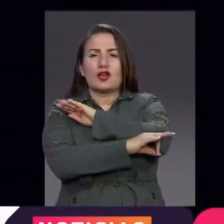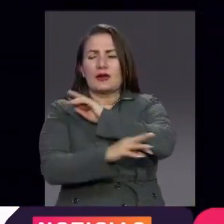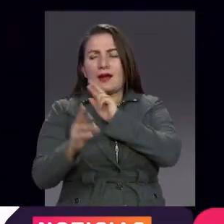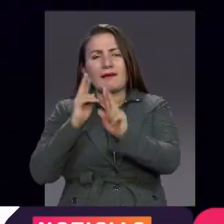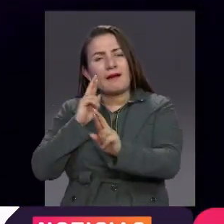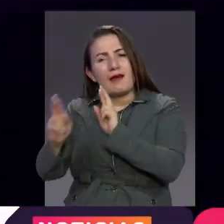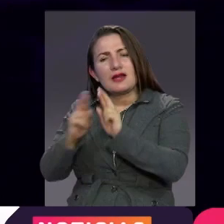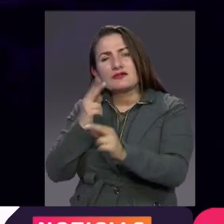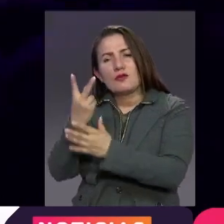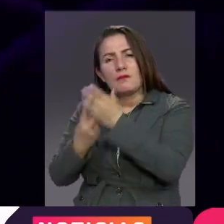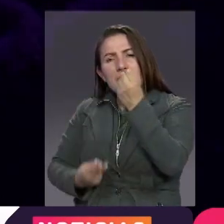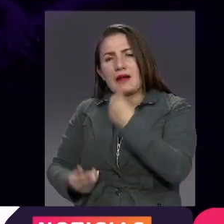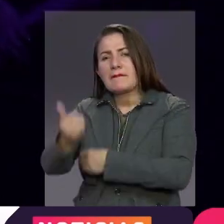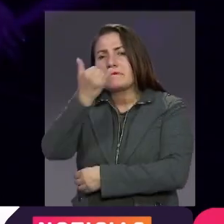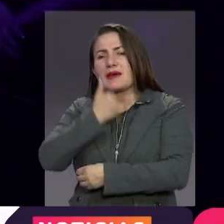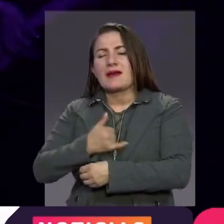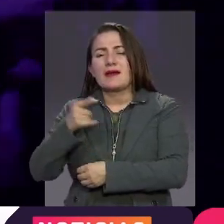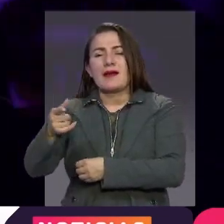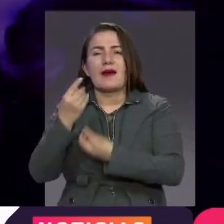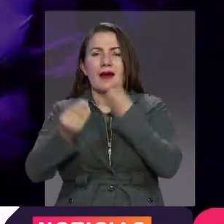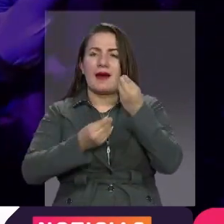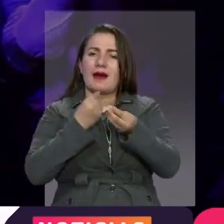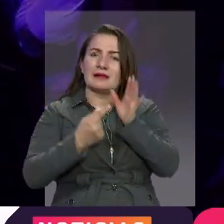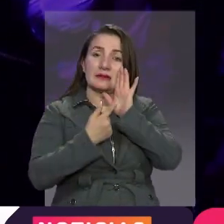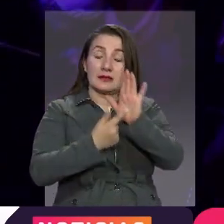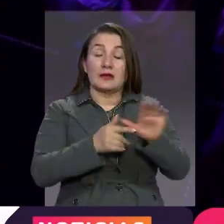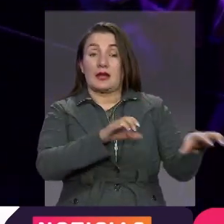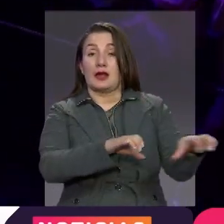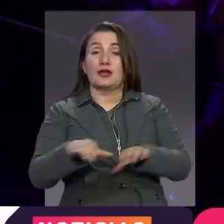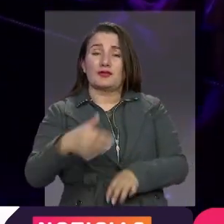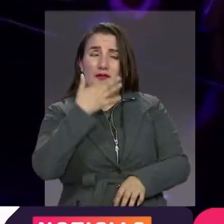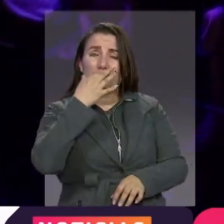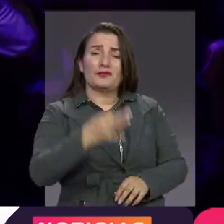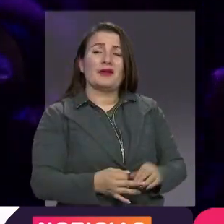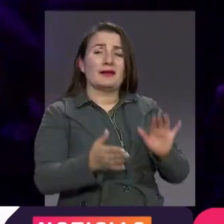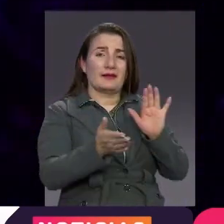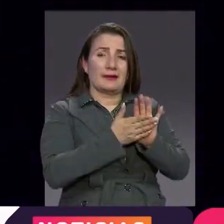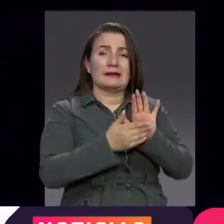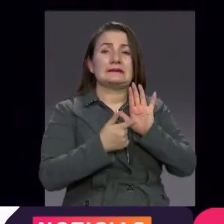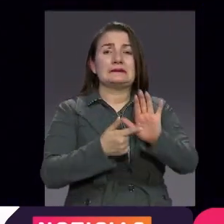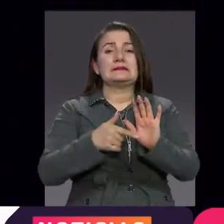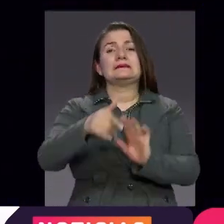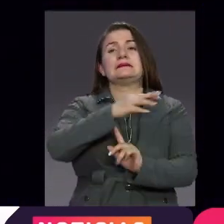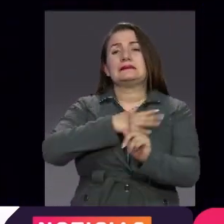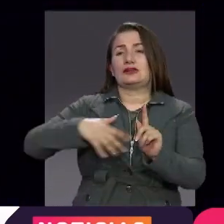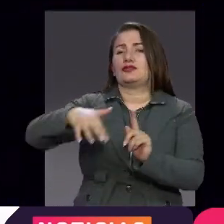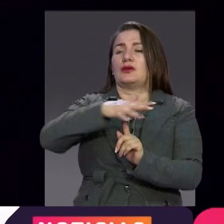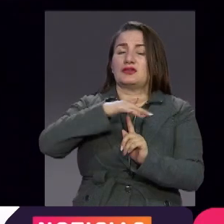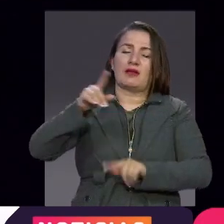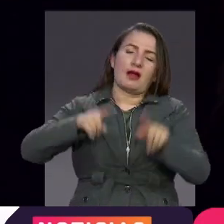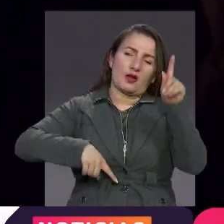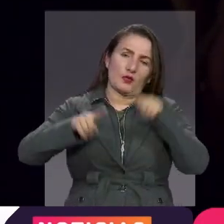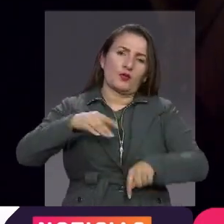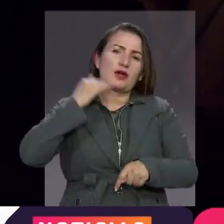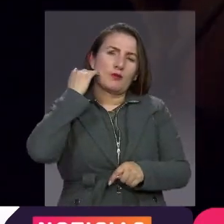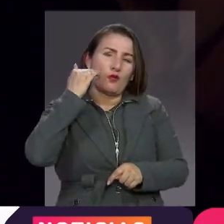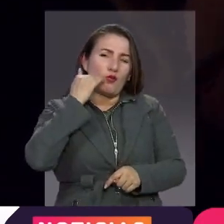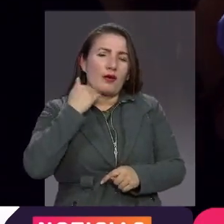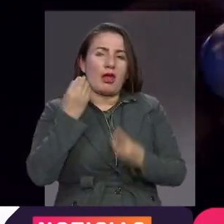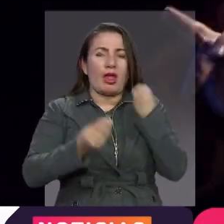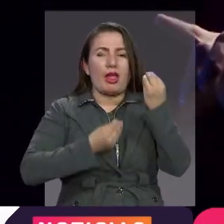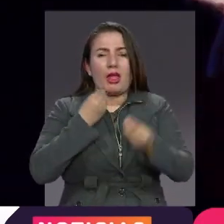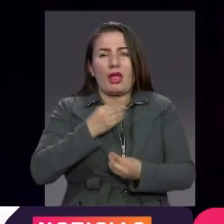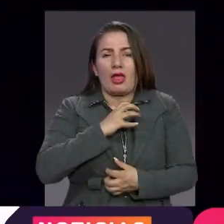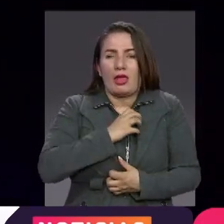relaciones de pareja malsano es una apuesta inspirada en hechos reales que dejan al descubierto situaciones por las cuales muchas mujeres transitan